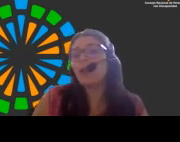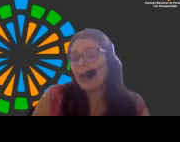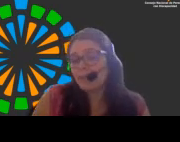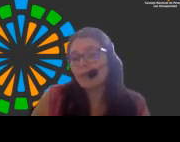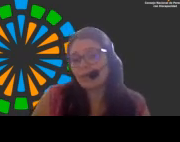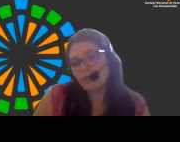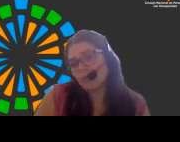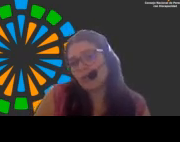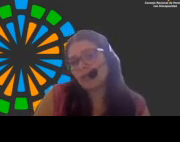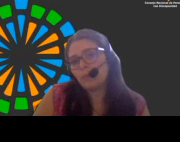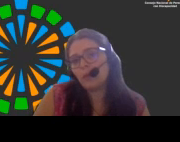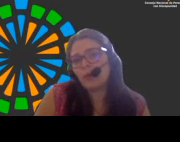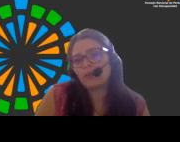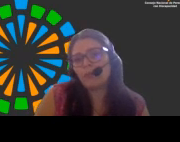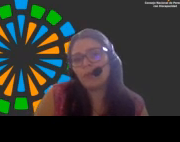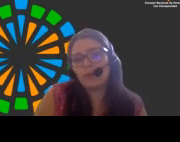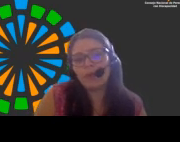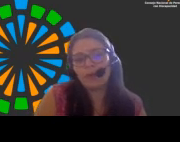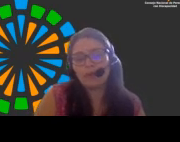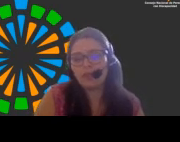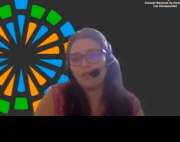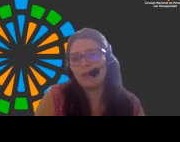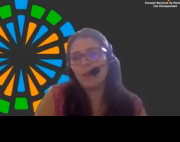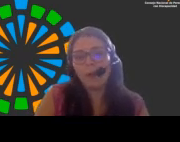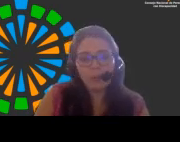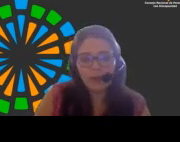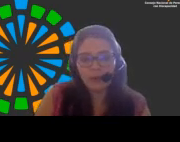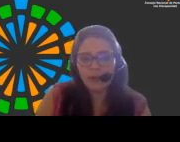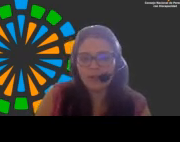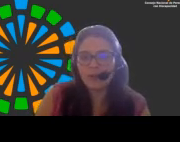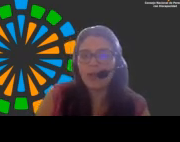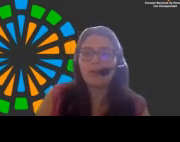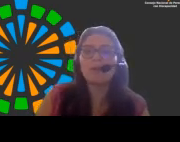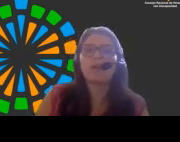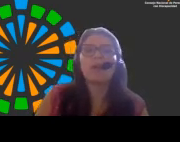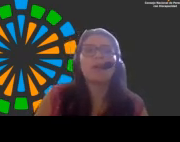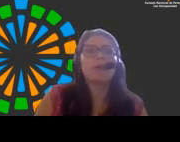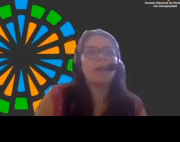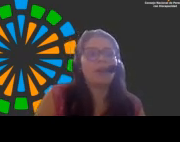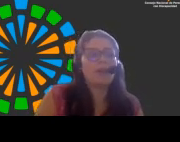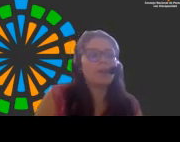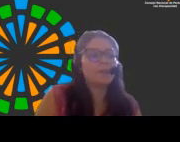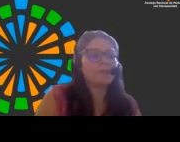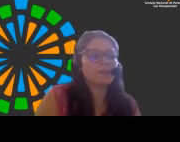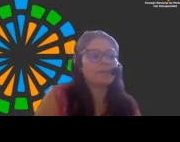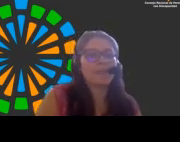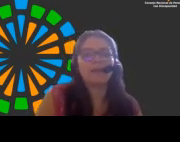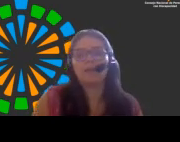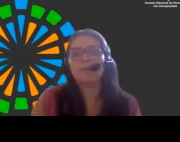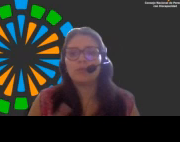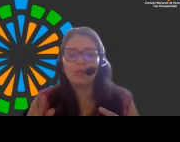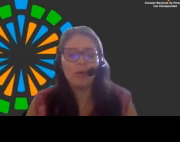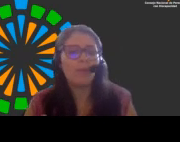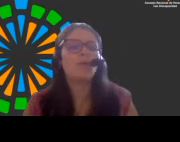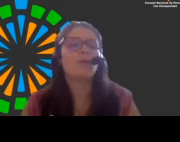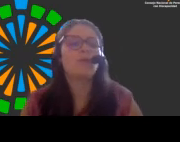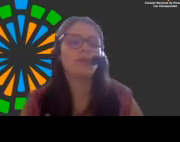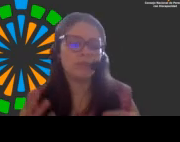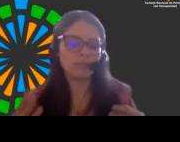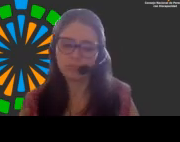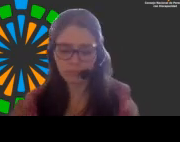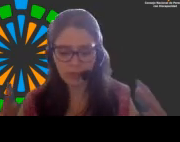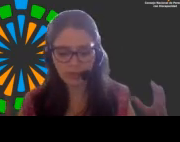hay personas sordas bueno hace poco lo del concierto de Coldplay verdad si vieron que que se les puso